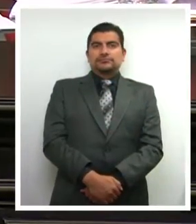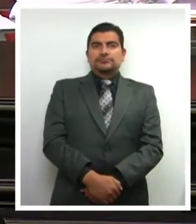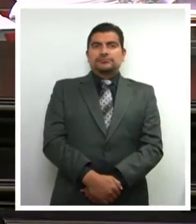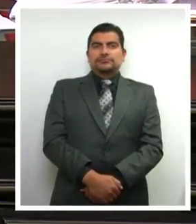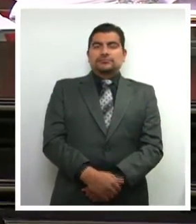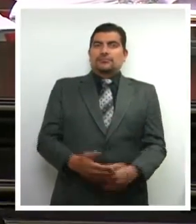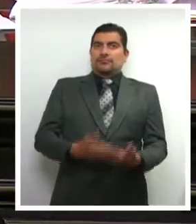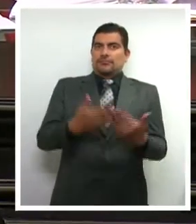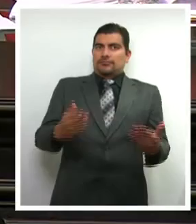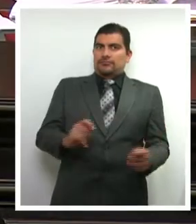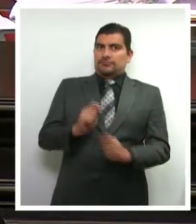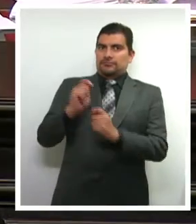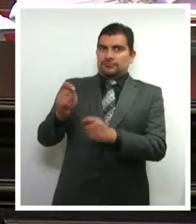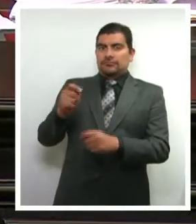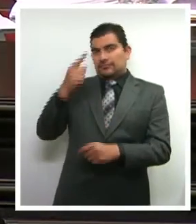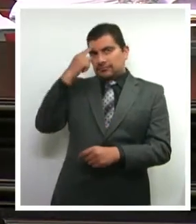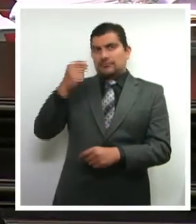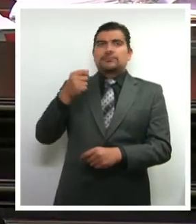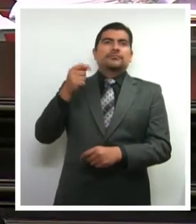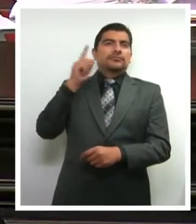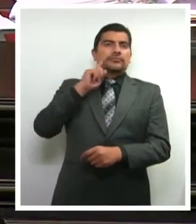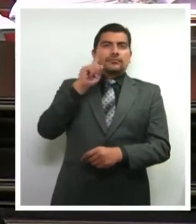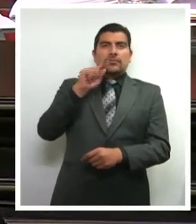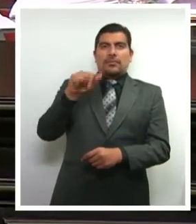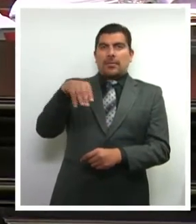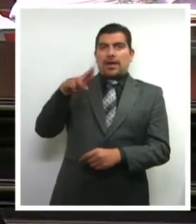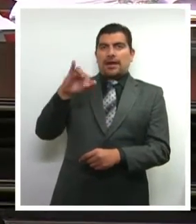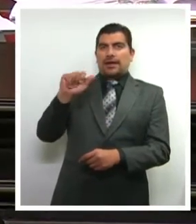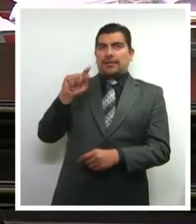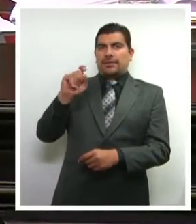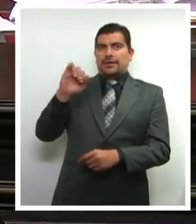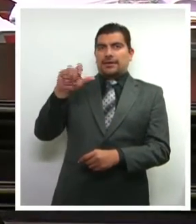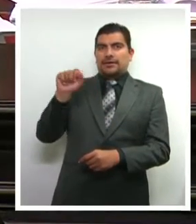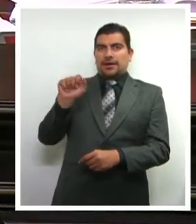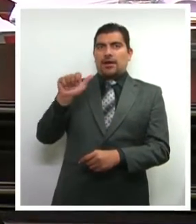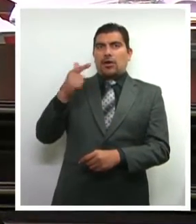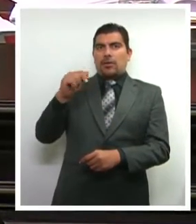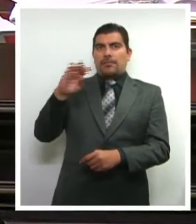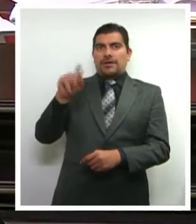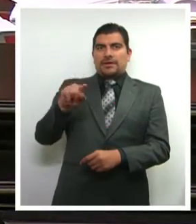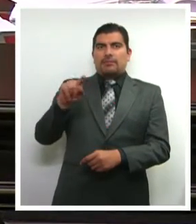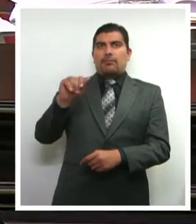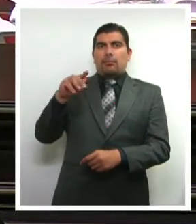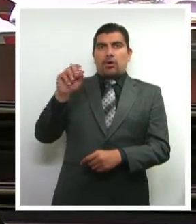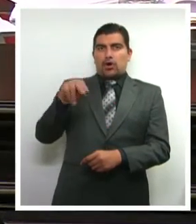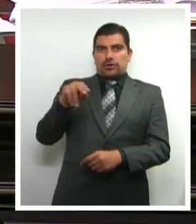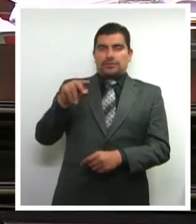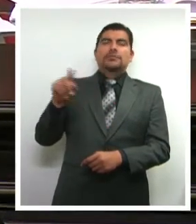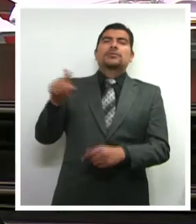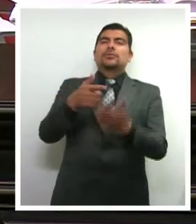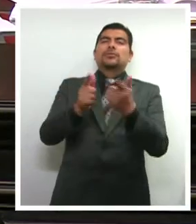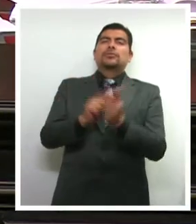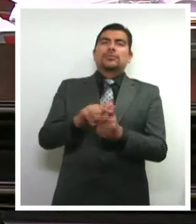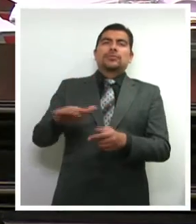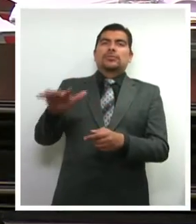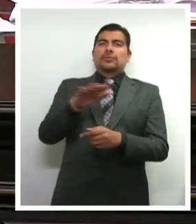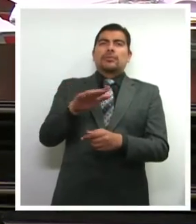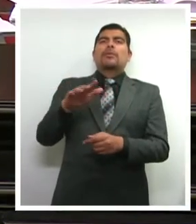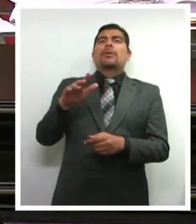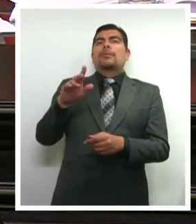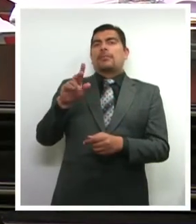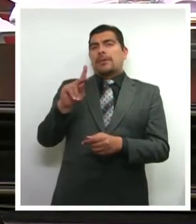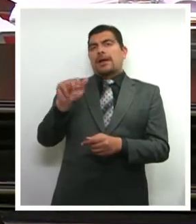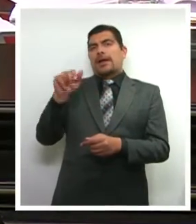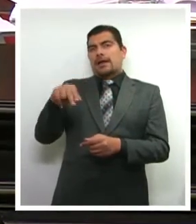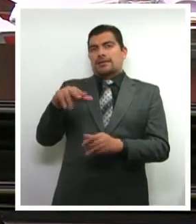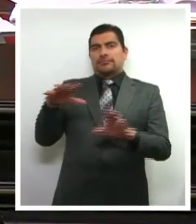uso de la palabra a la constituyente María Teresa Gómez Montt y Ureta, del Grupo Parlamentario del Partido Acción